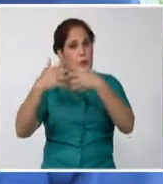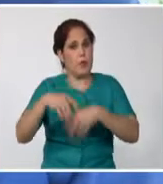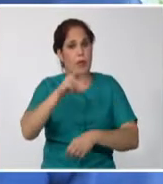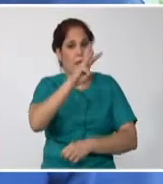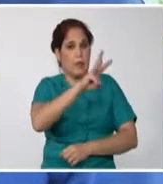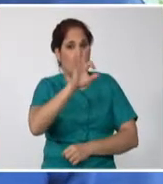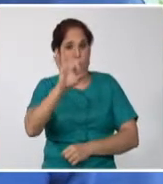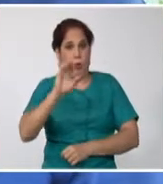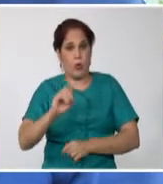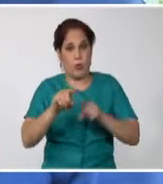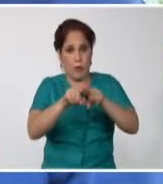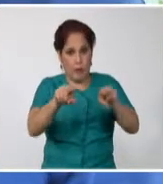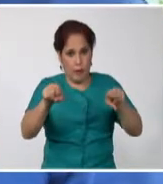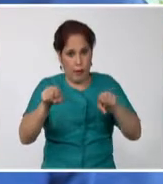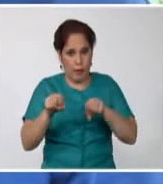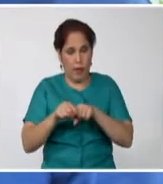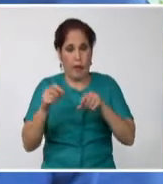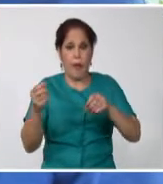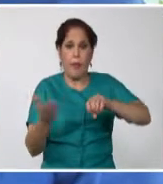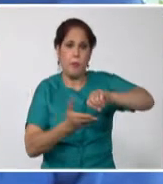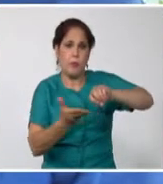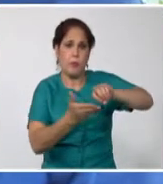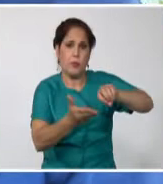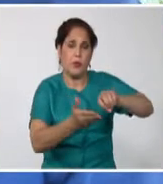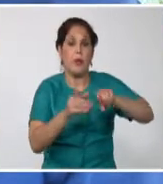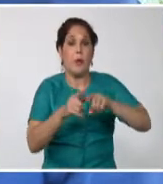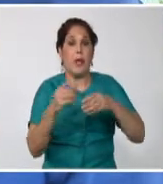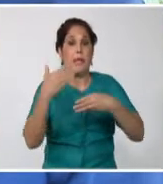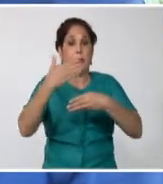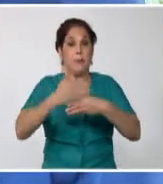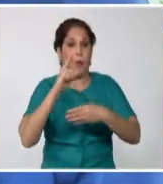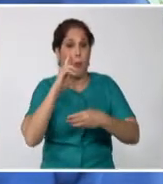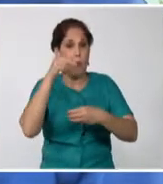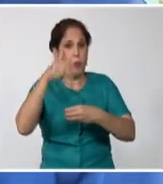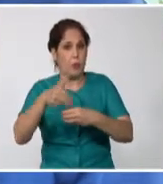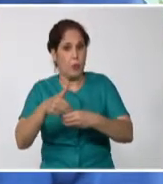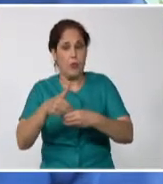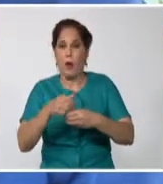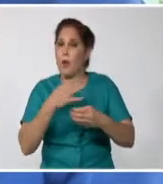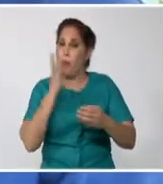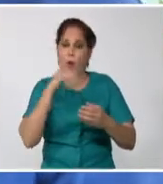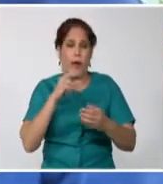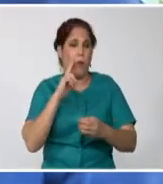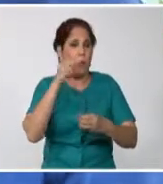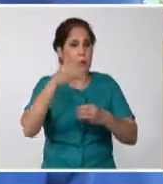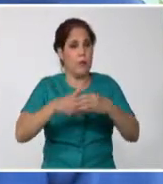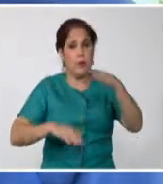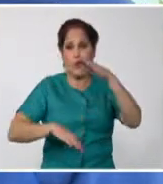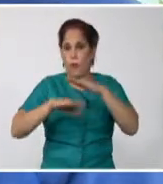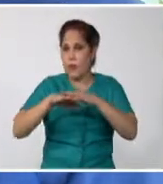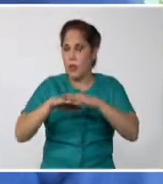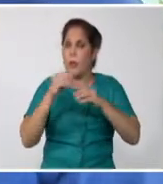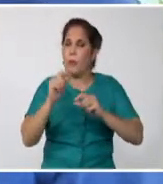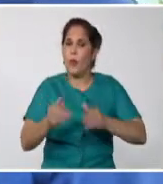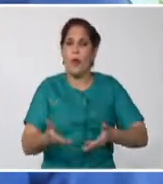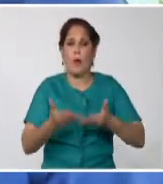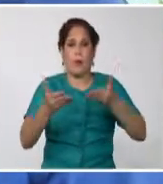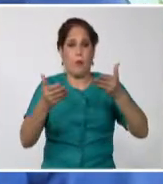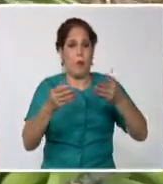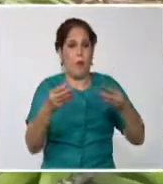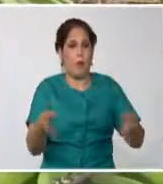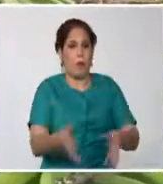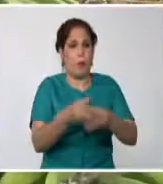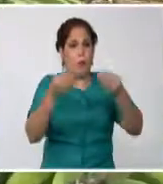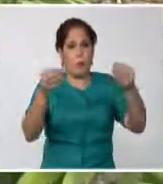380 hectáreas de marabú y por limitaciones con el combustible, con la disponibilidad, nos ha limitado a recuperar esas áreas y ponerlas en